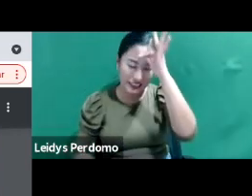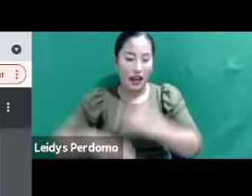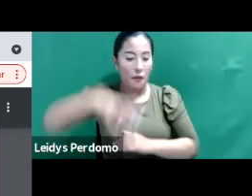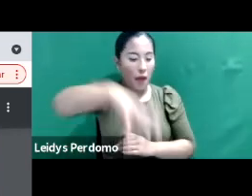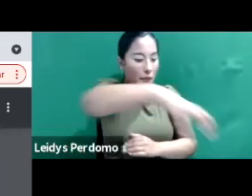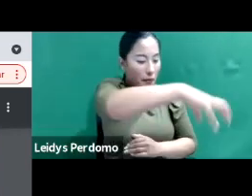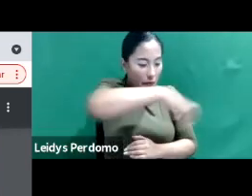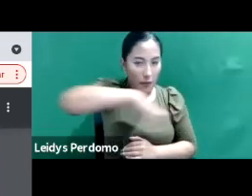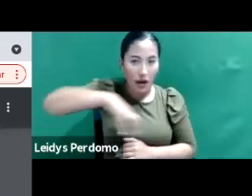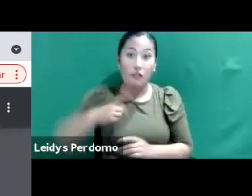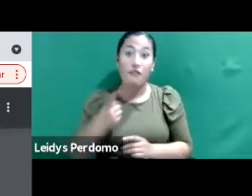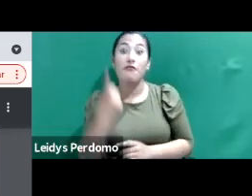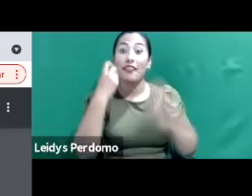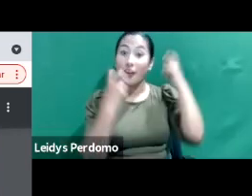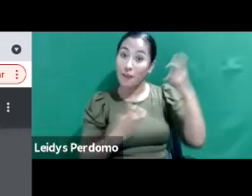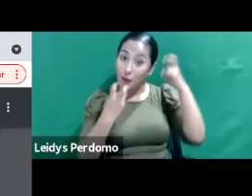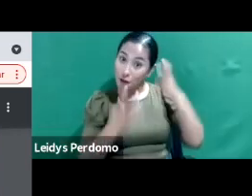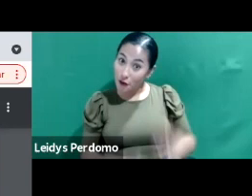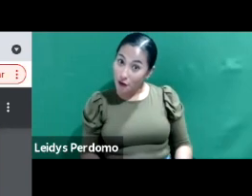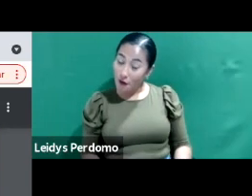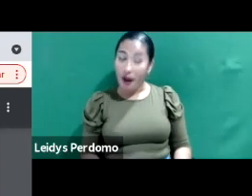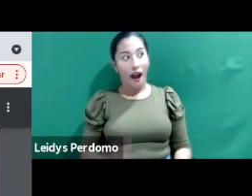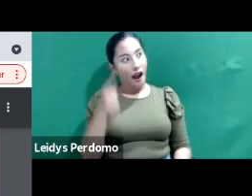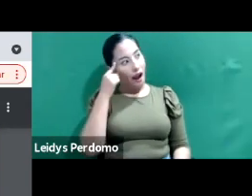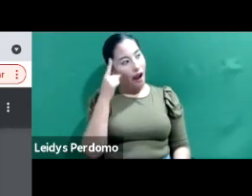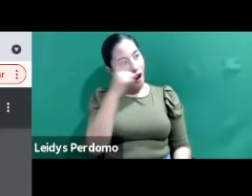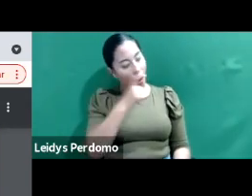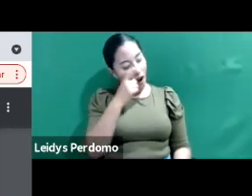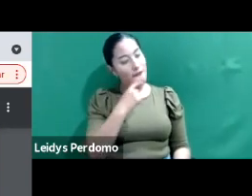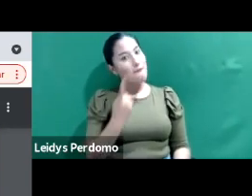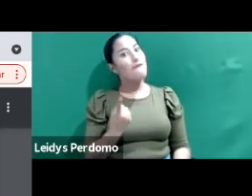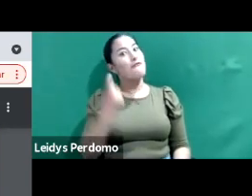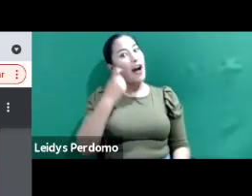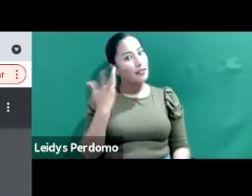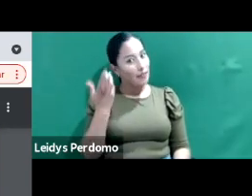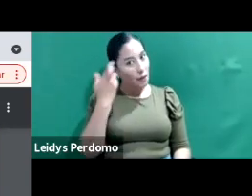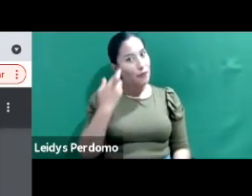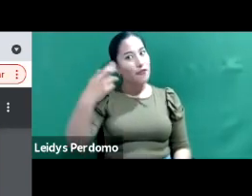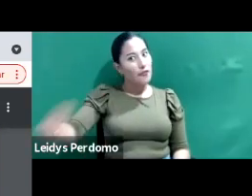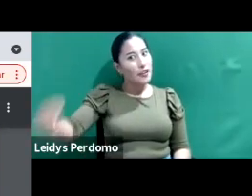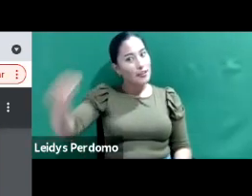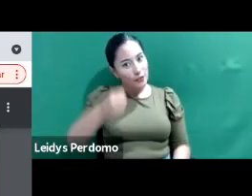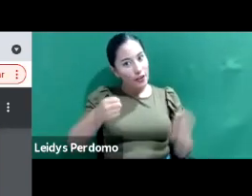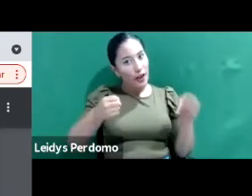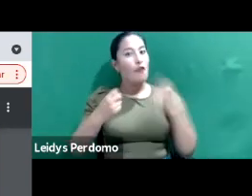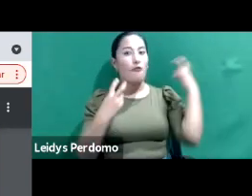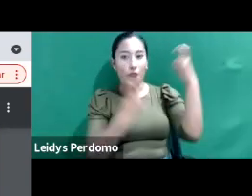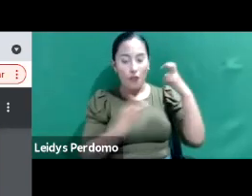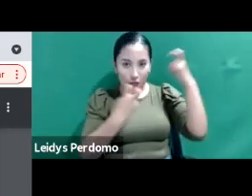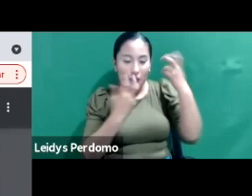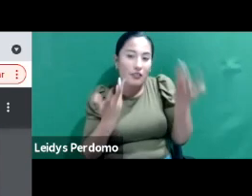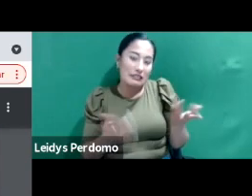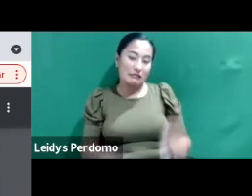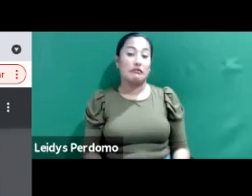nos hace falta un fonoaudiólogo. Ahorita pensando, bueno, voy a mirar a ver cómo podemos hacer, porque sí, nosotros también como universidades tenemos una responsabilidad